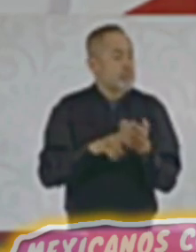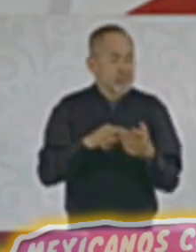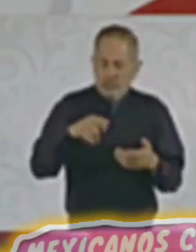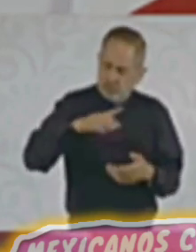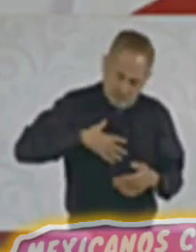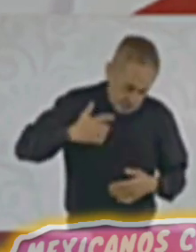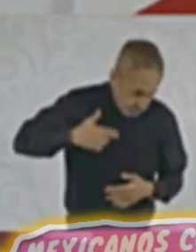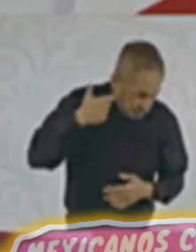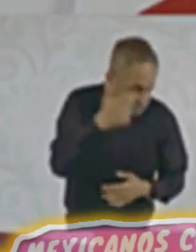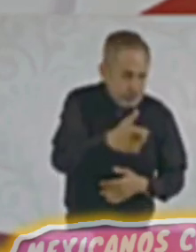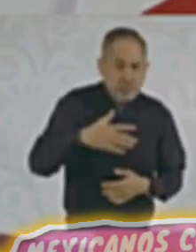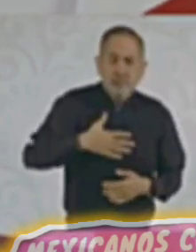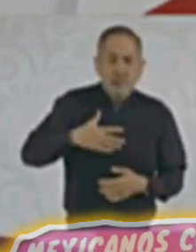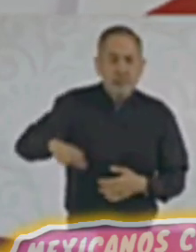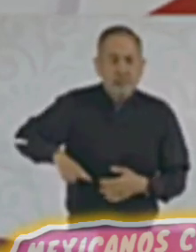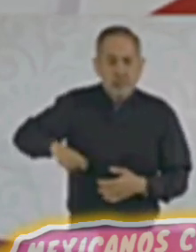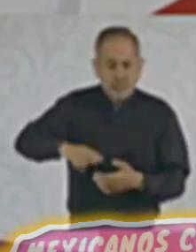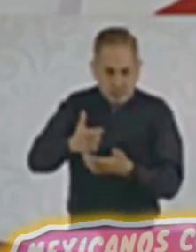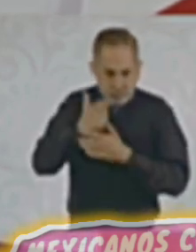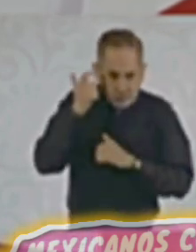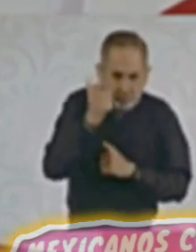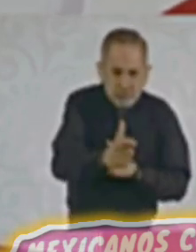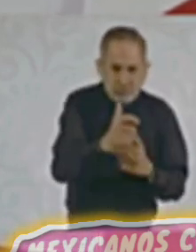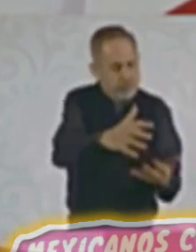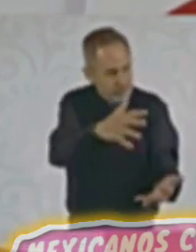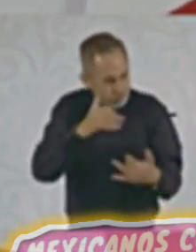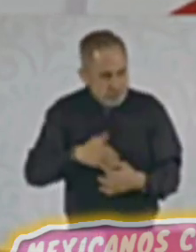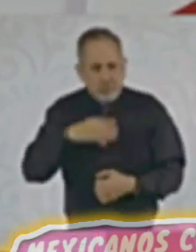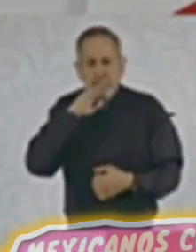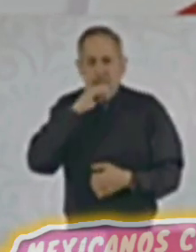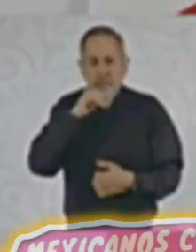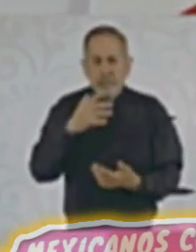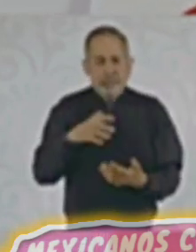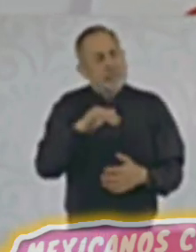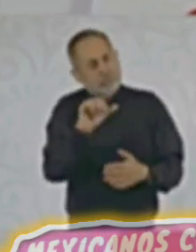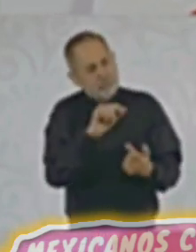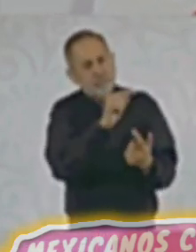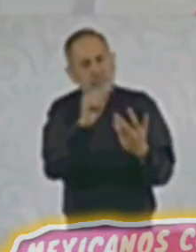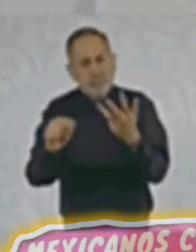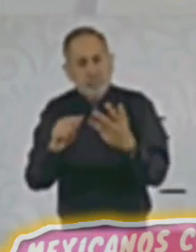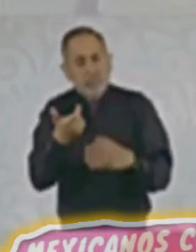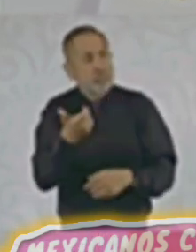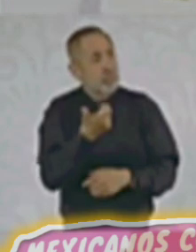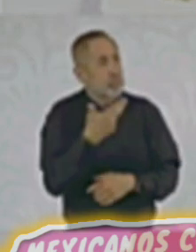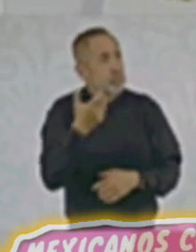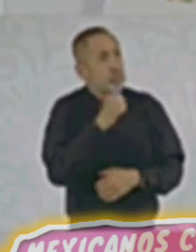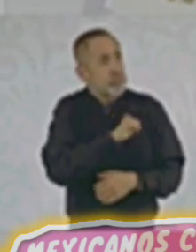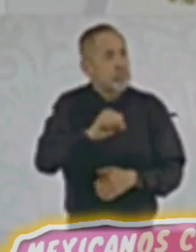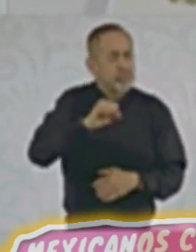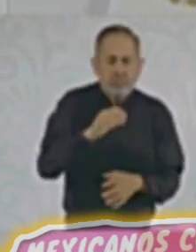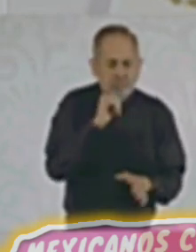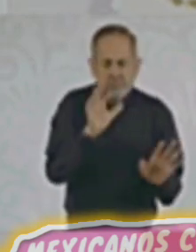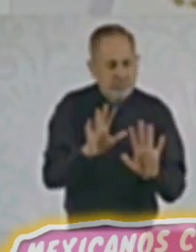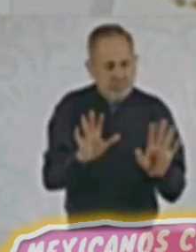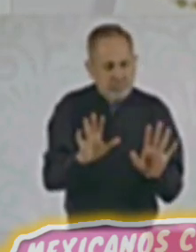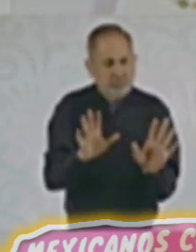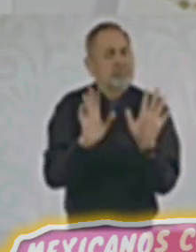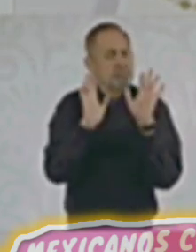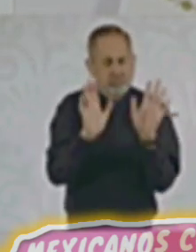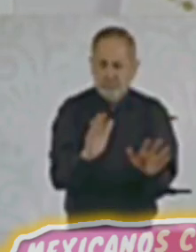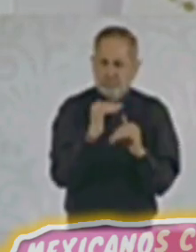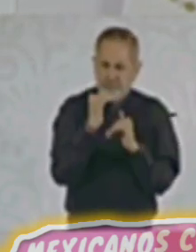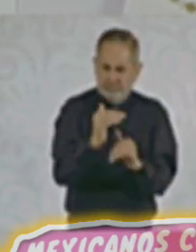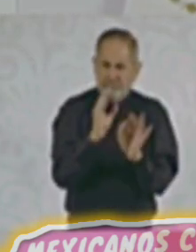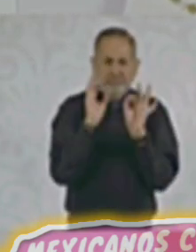garantía y otros productos agrícolas no han aumentado significativamente. Entonces se puede mantener